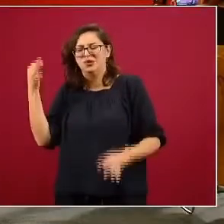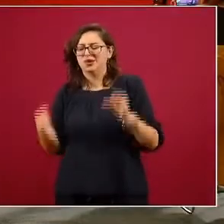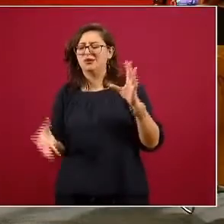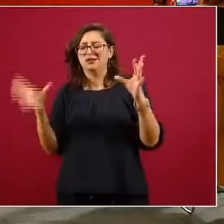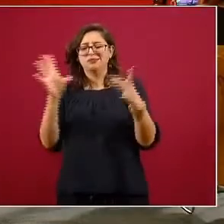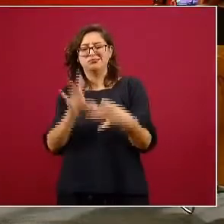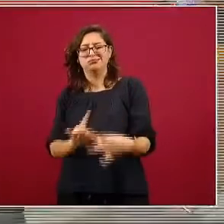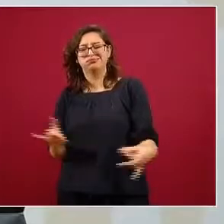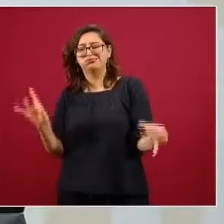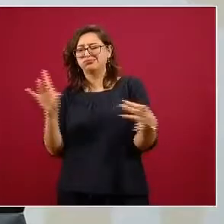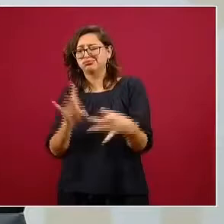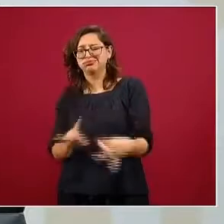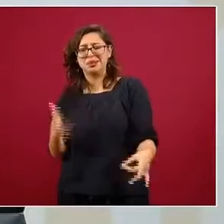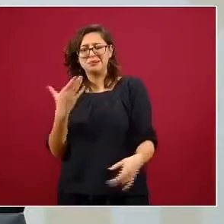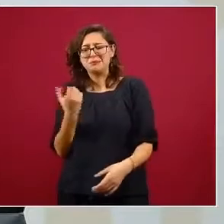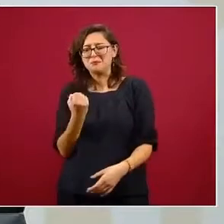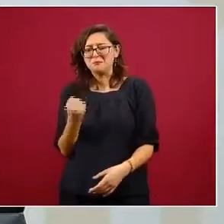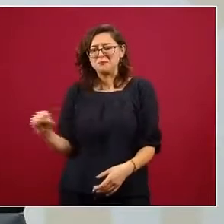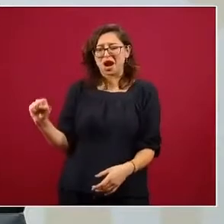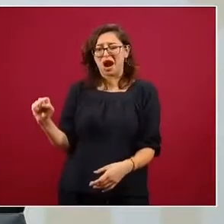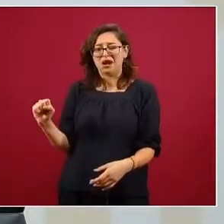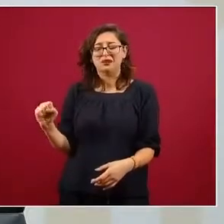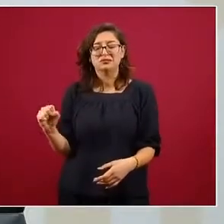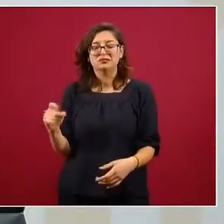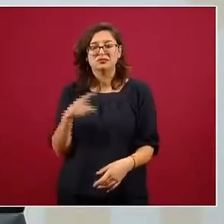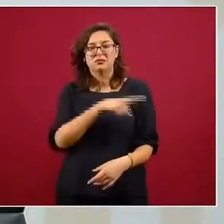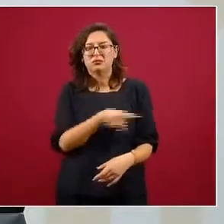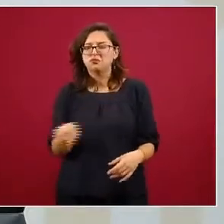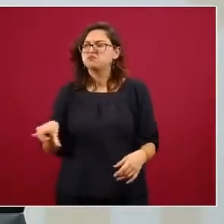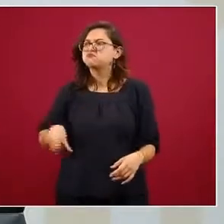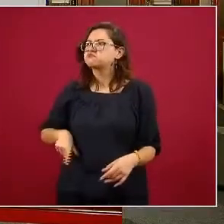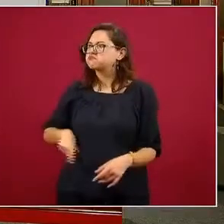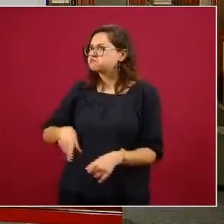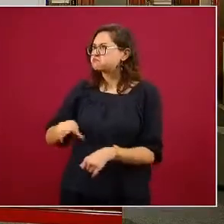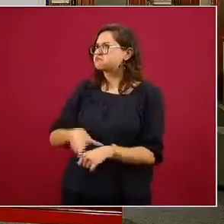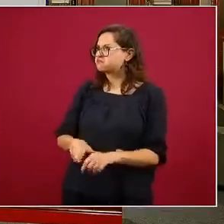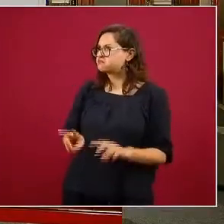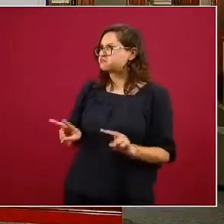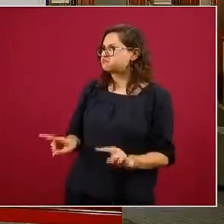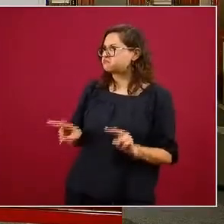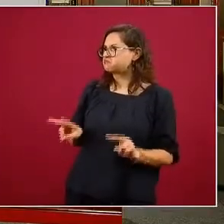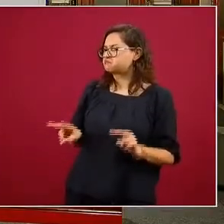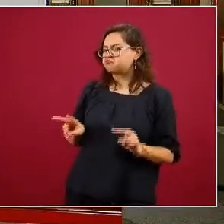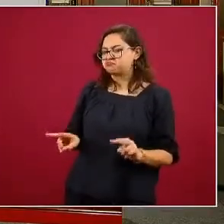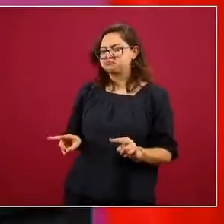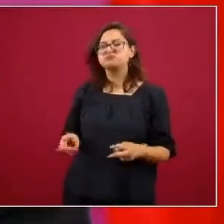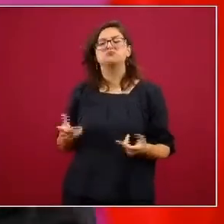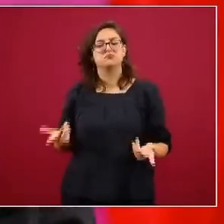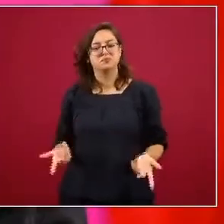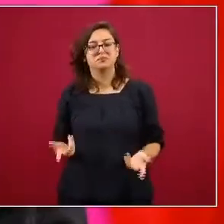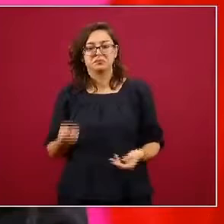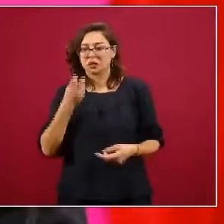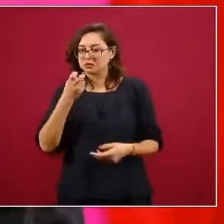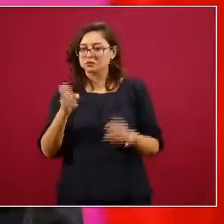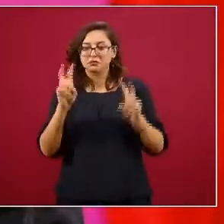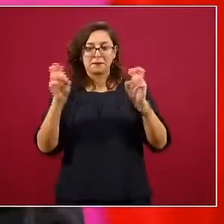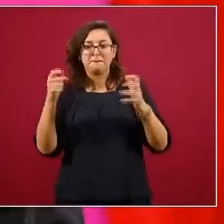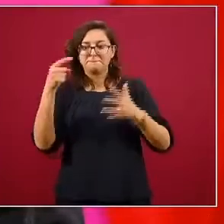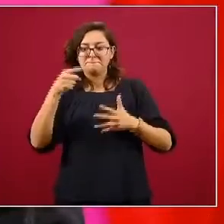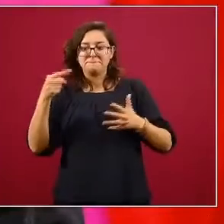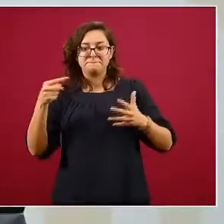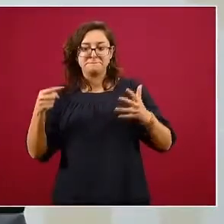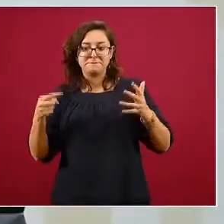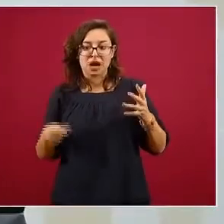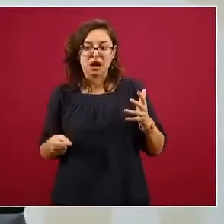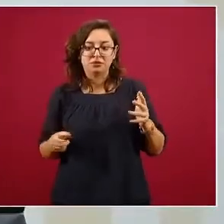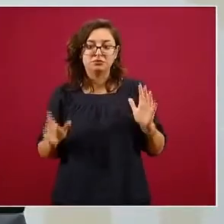explicó magistralmente ante los gobernadores o para los gobernadores y la gobernadora y la jefa de gobierno, precisamente esto que